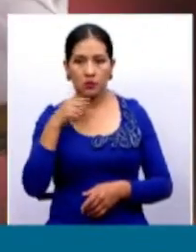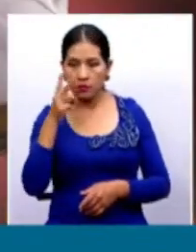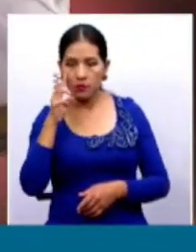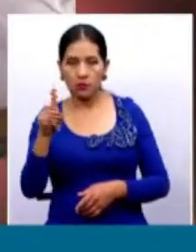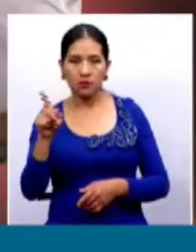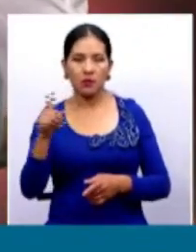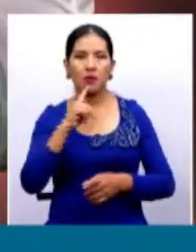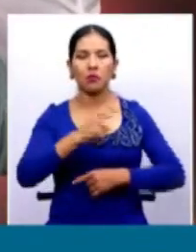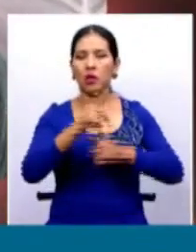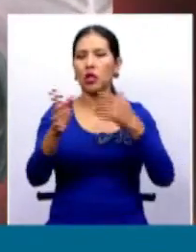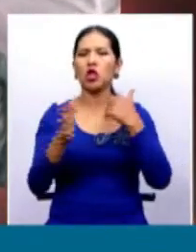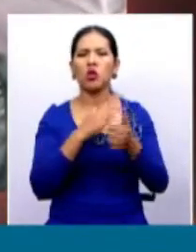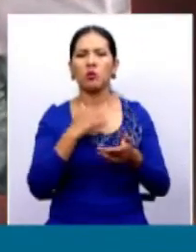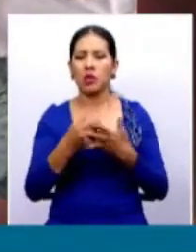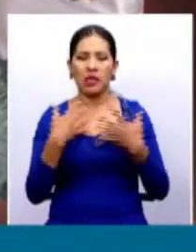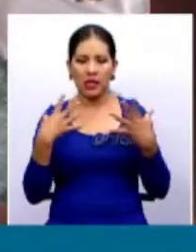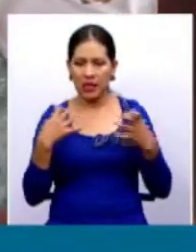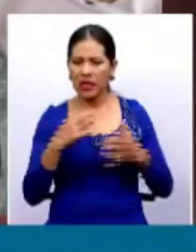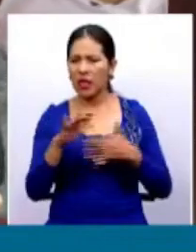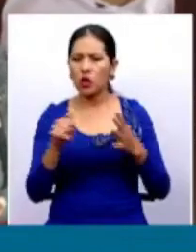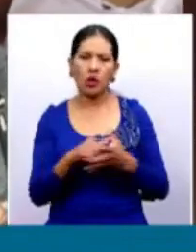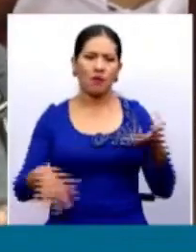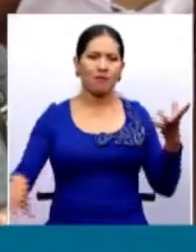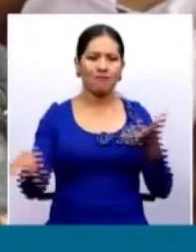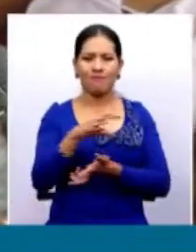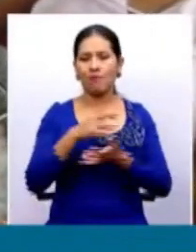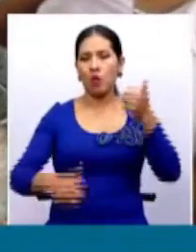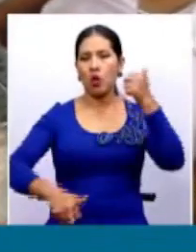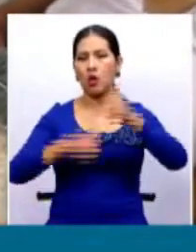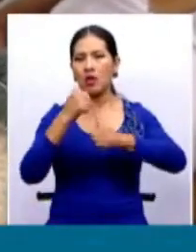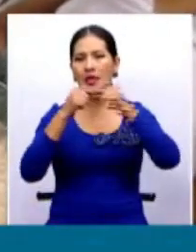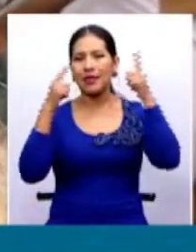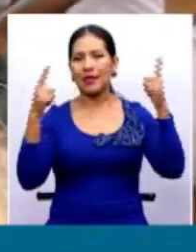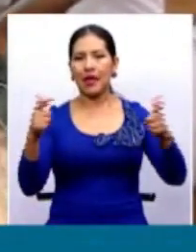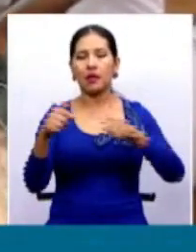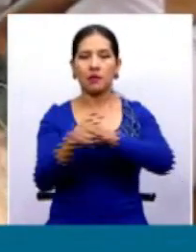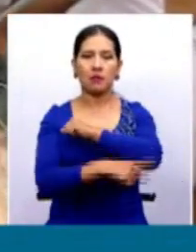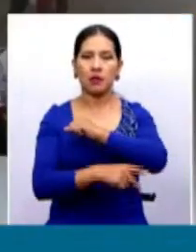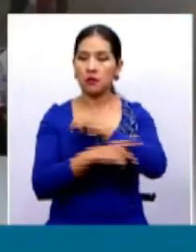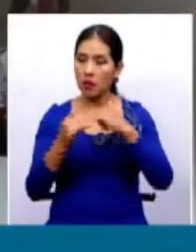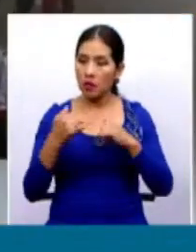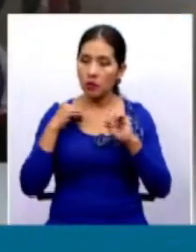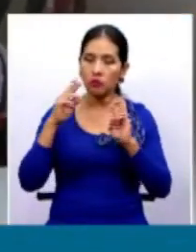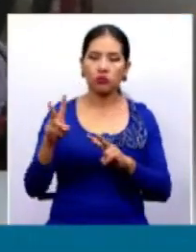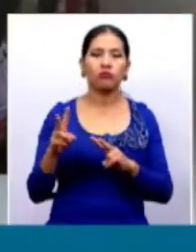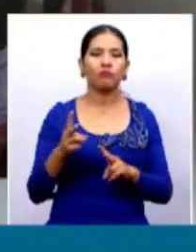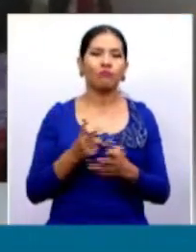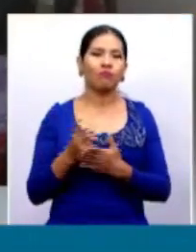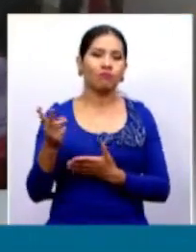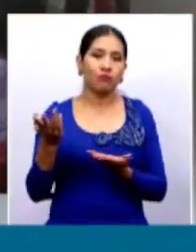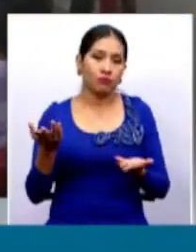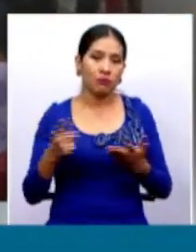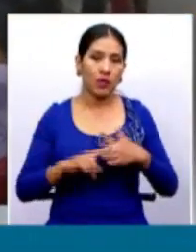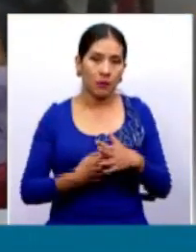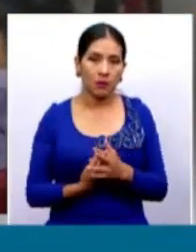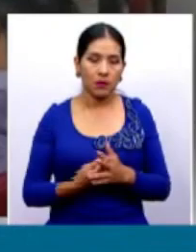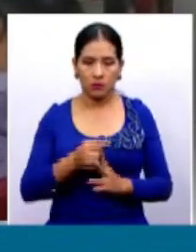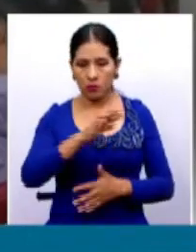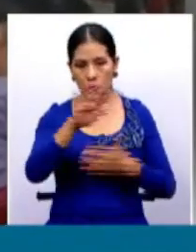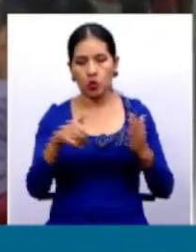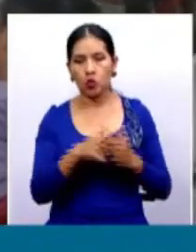dijeron públicamente que van a convulsionar el país ahora lo están haciendo Están cumpliendo Y eso el pueblo boliviano lo